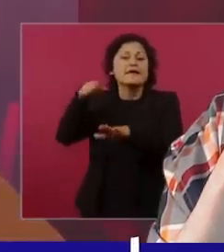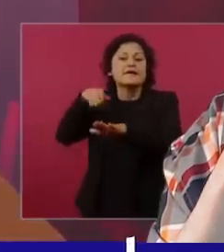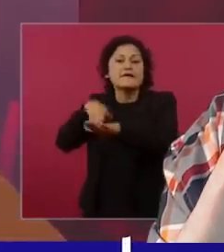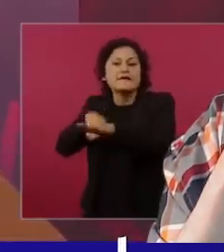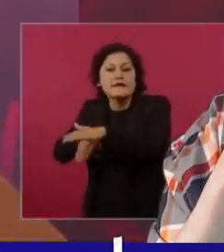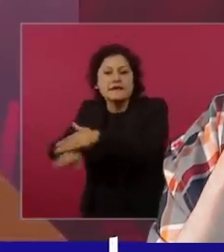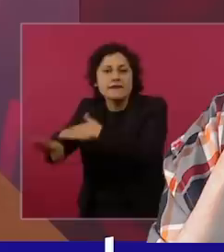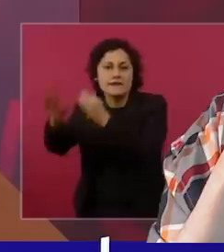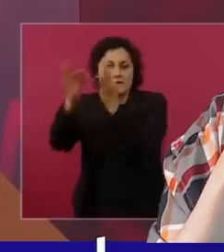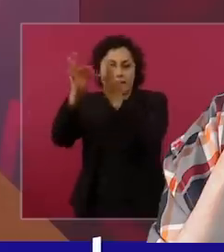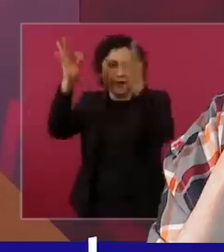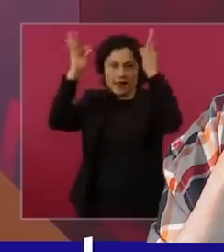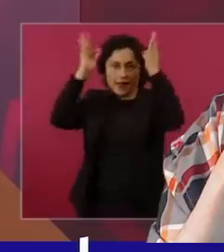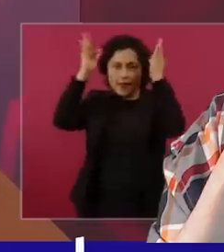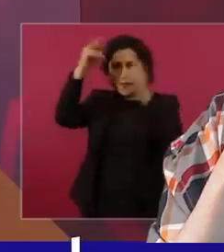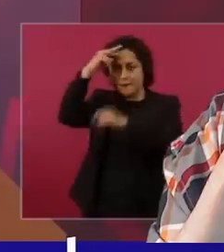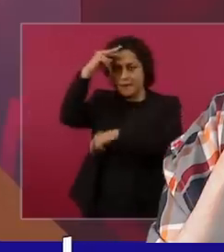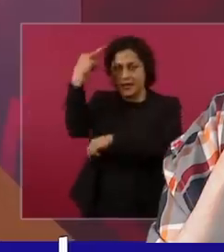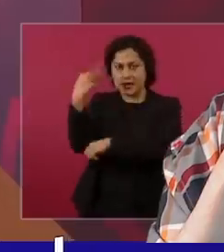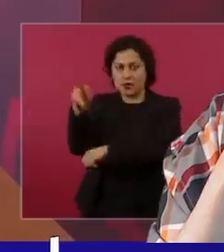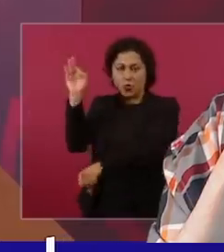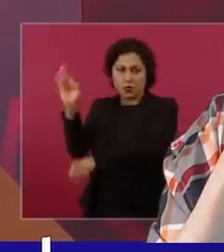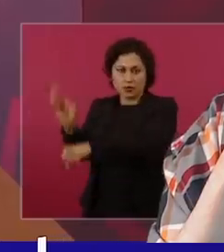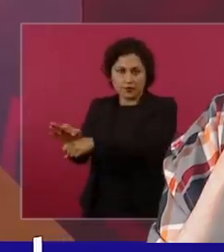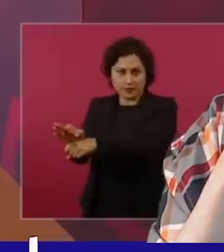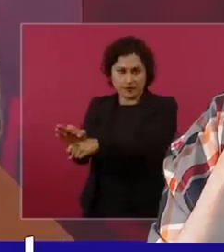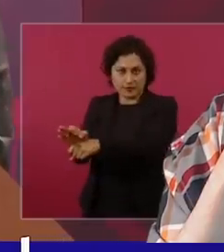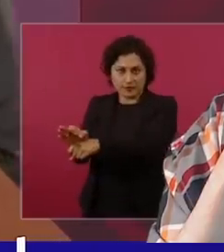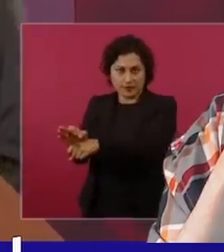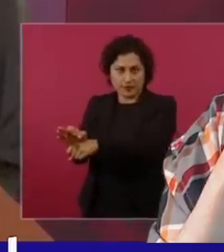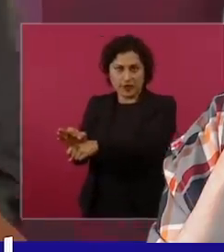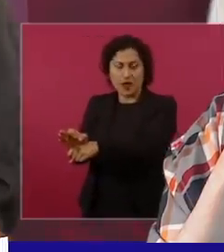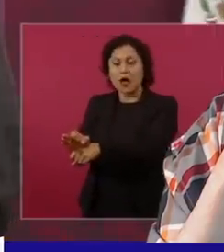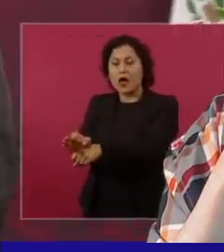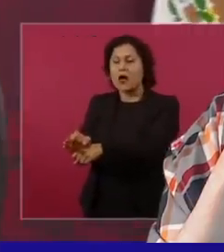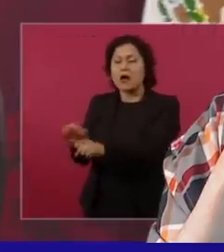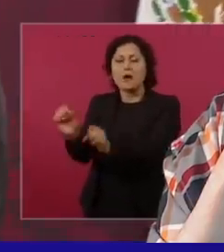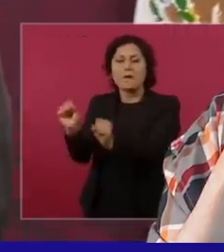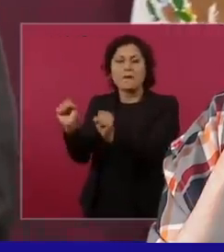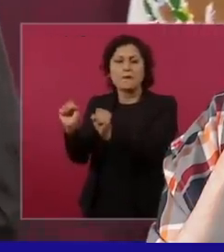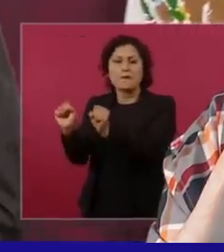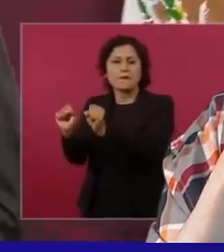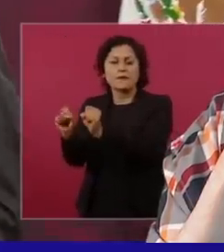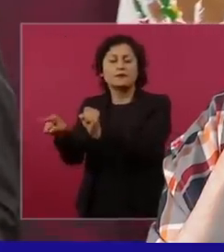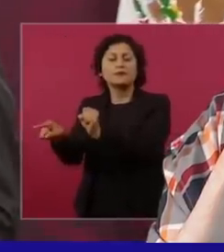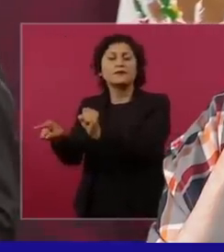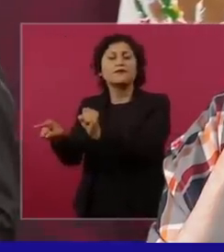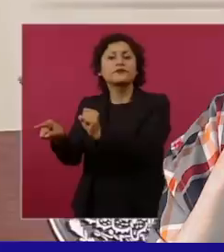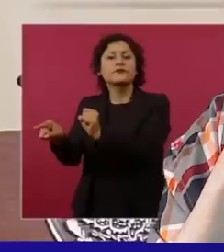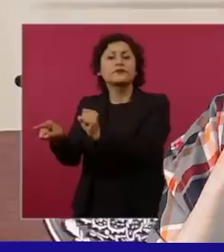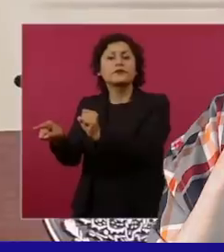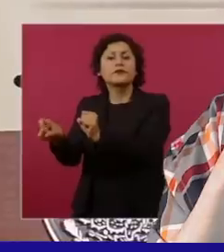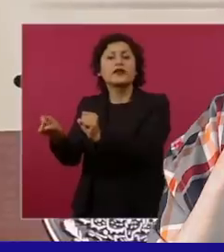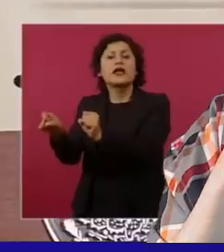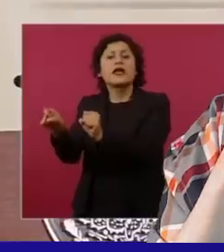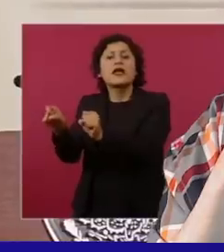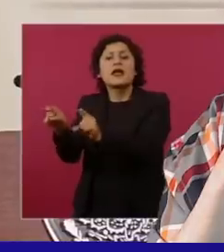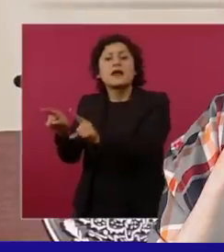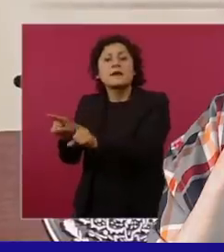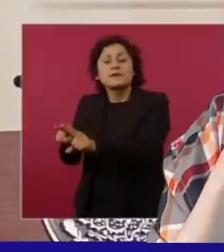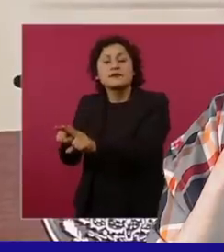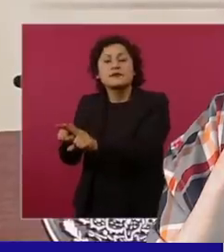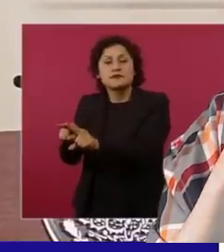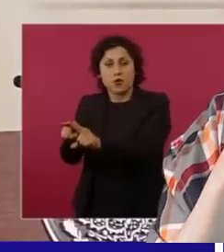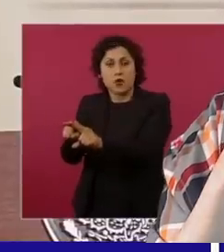para buscar asilo y sale un mensaje de la embajadora de Estados Unidos en